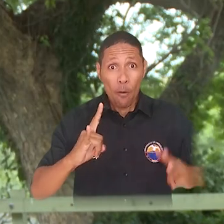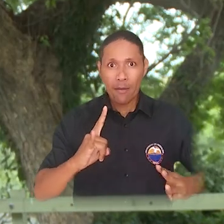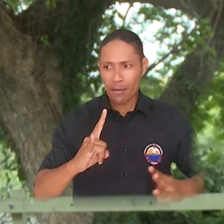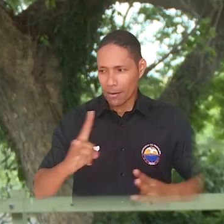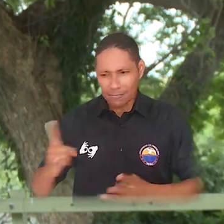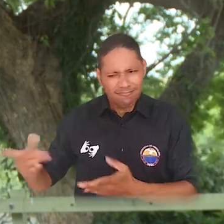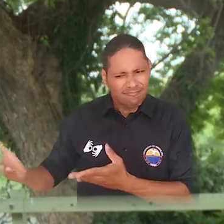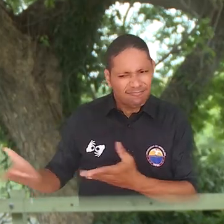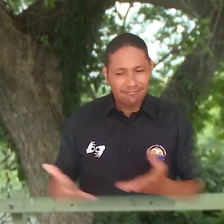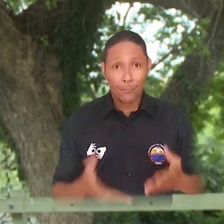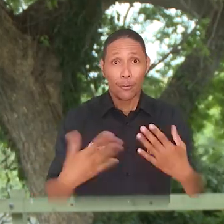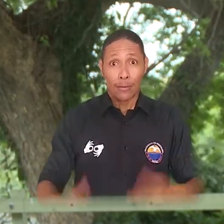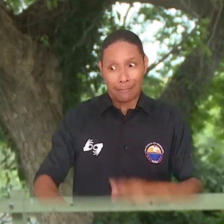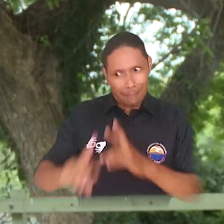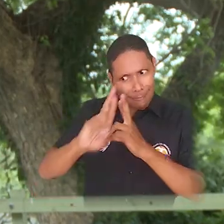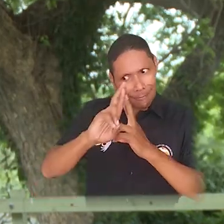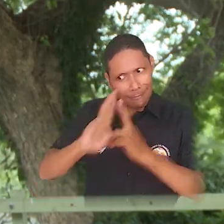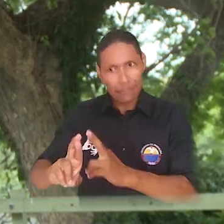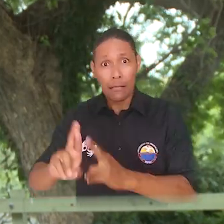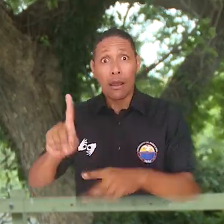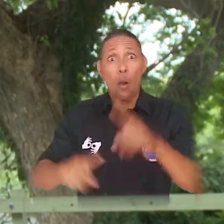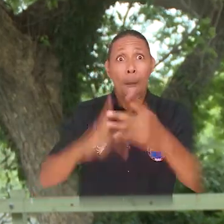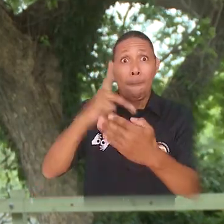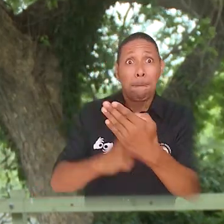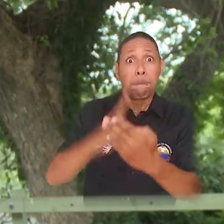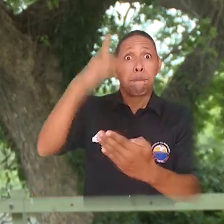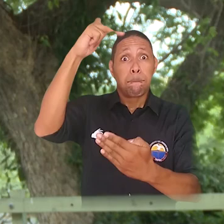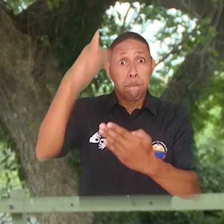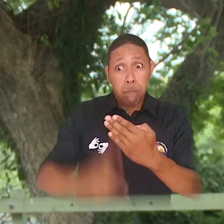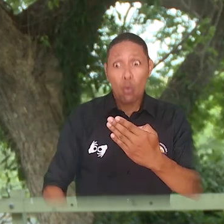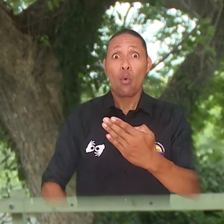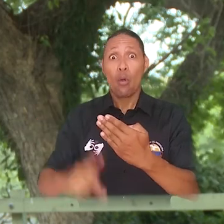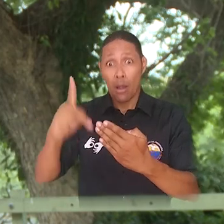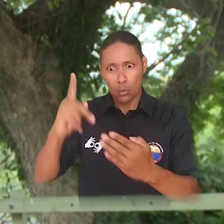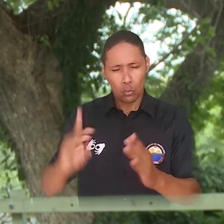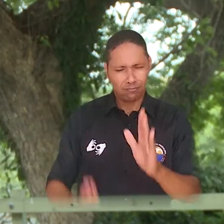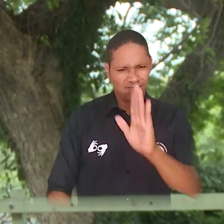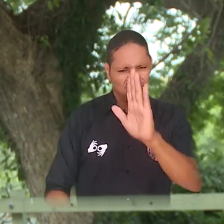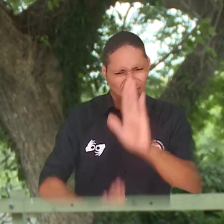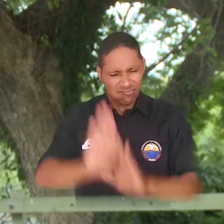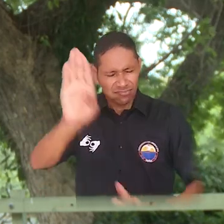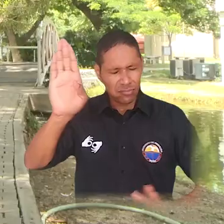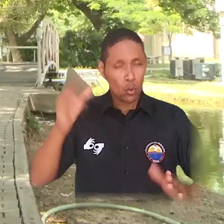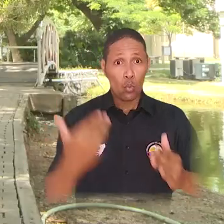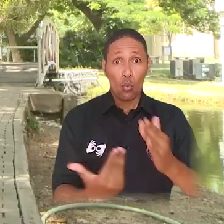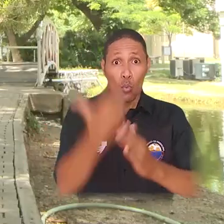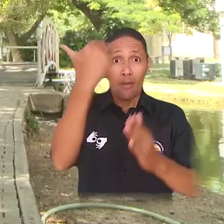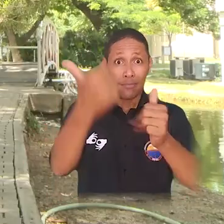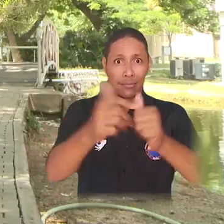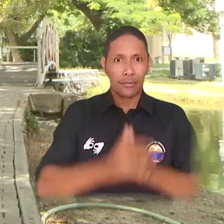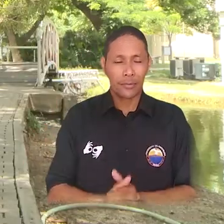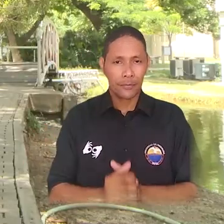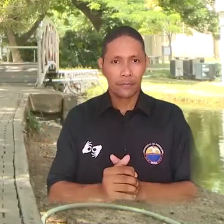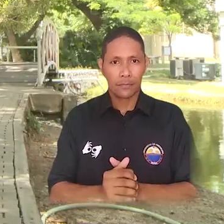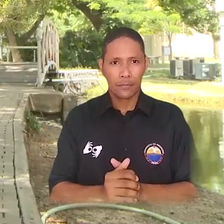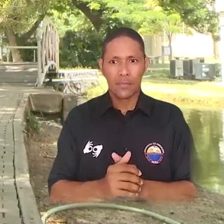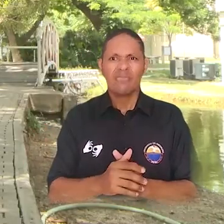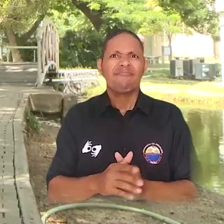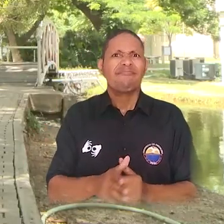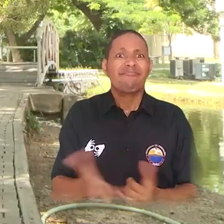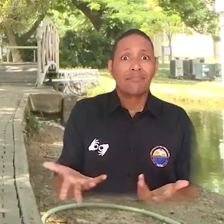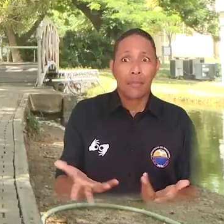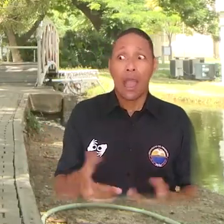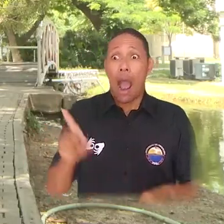Unimagdalena llevó a cabo el acto de reconocimiento de proyectos de innovación Fonciencias 2019. En el evento se destacaron